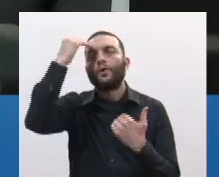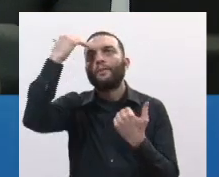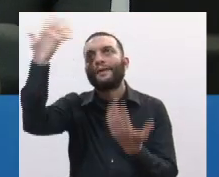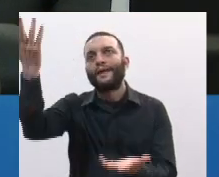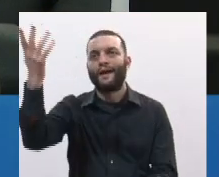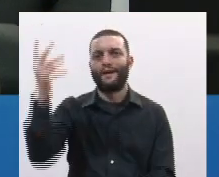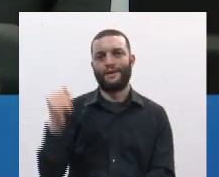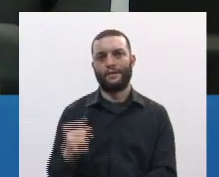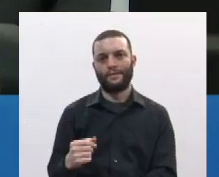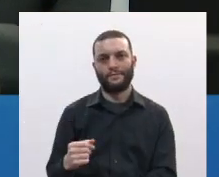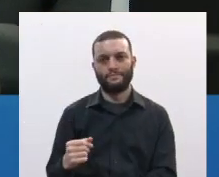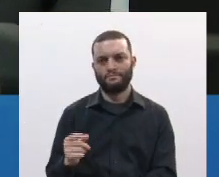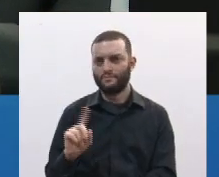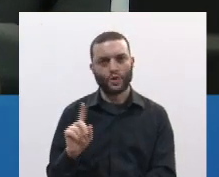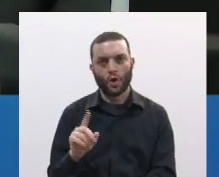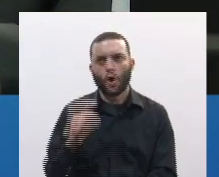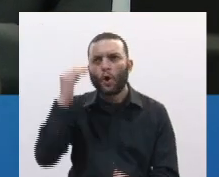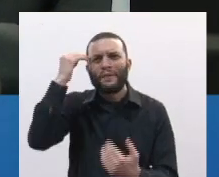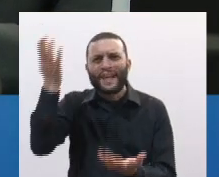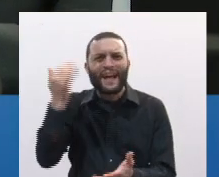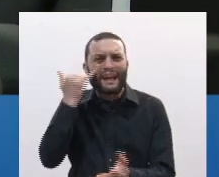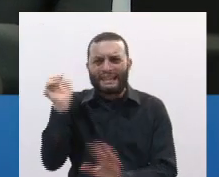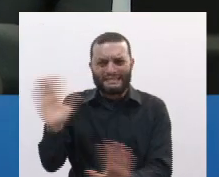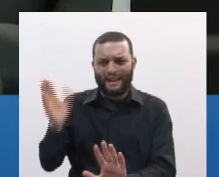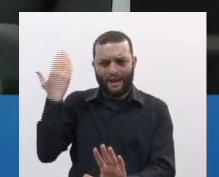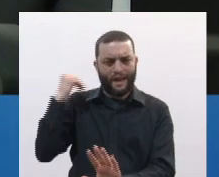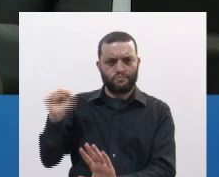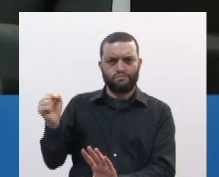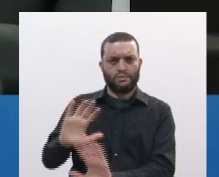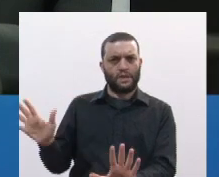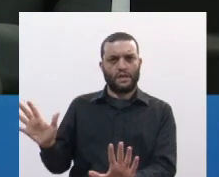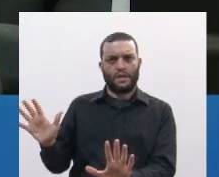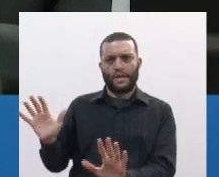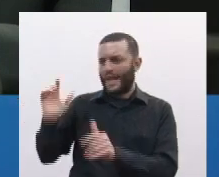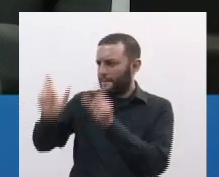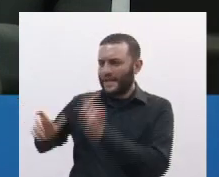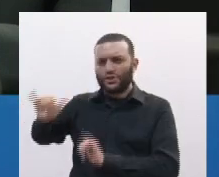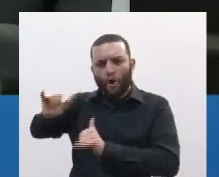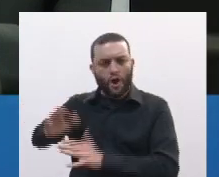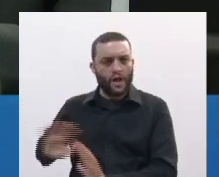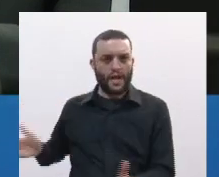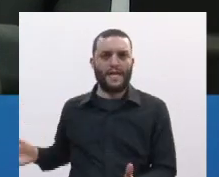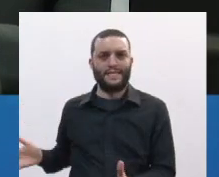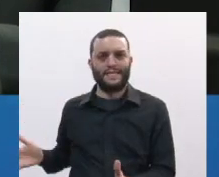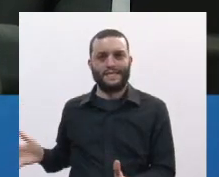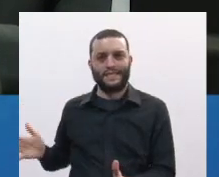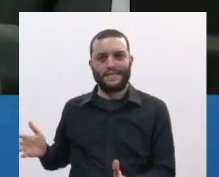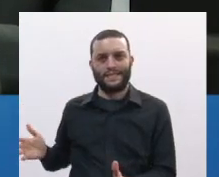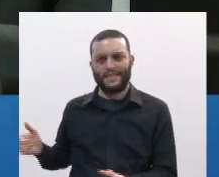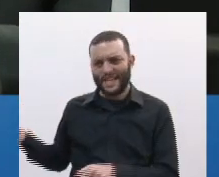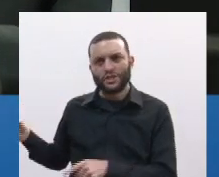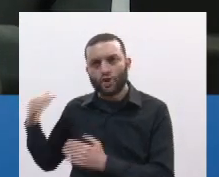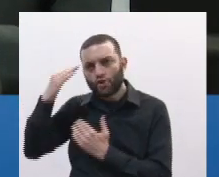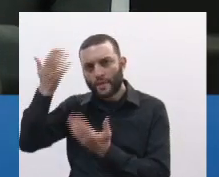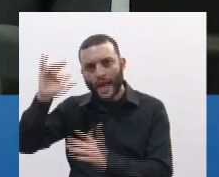hacer homenajes, porque el homenaje se lo hicieron los chicos, los jóvenes, y el otro día él siempre tenía